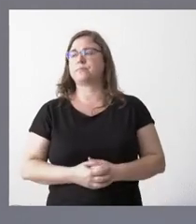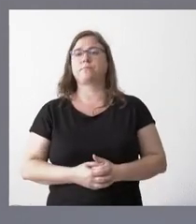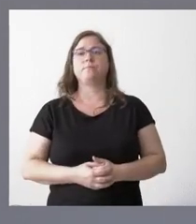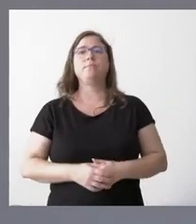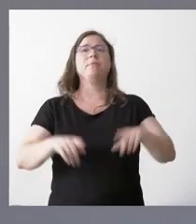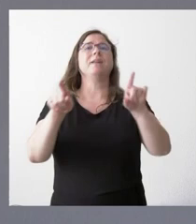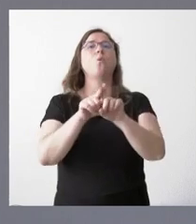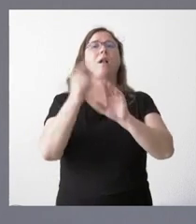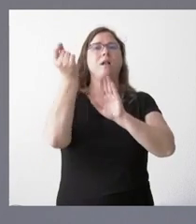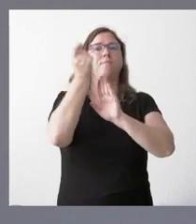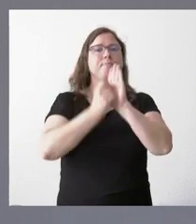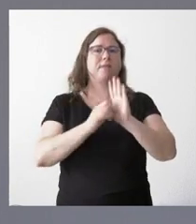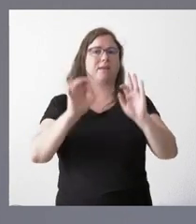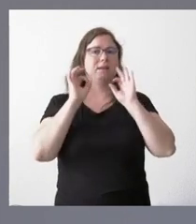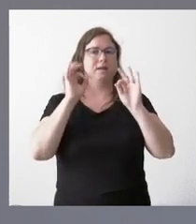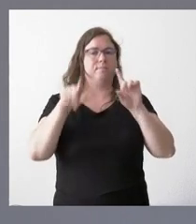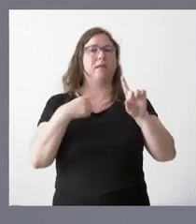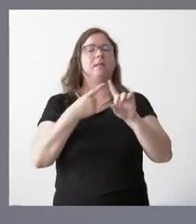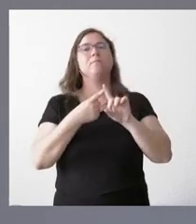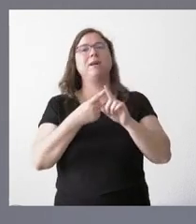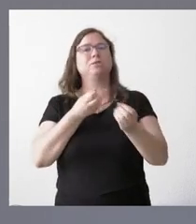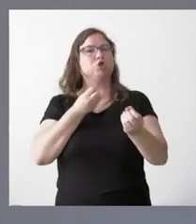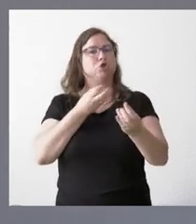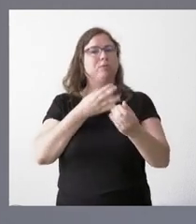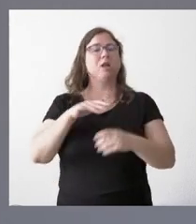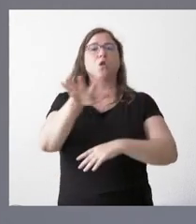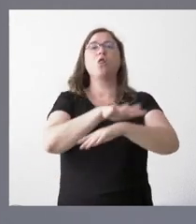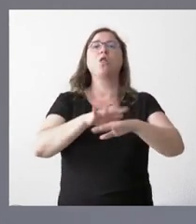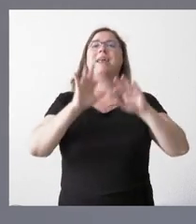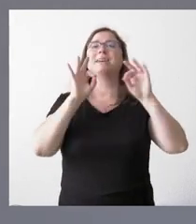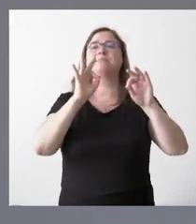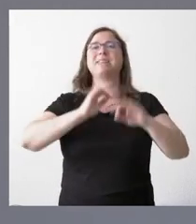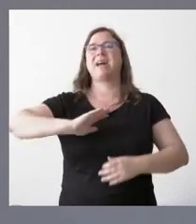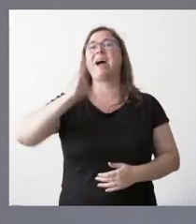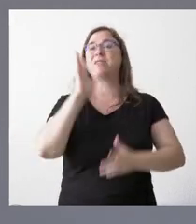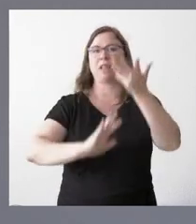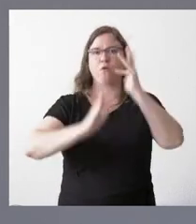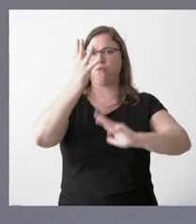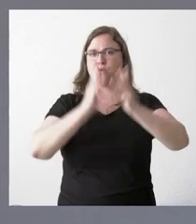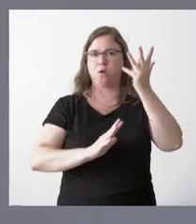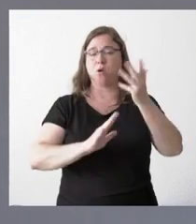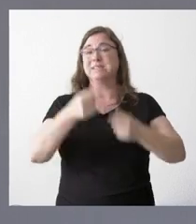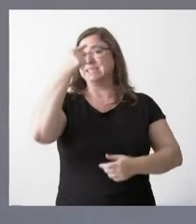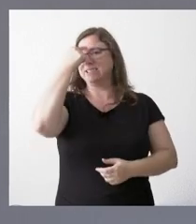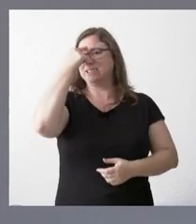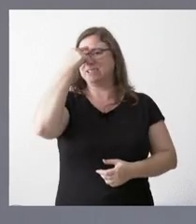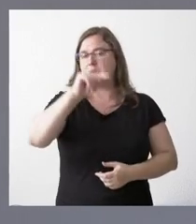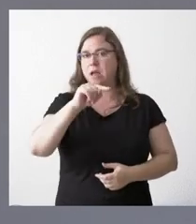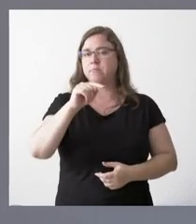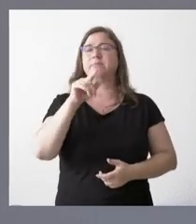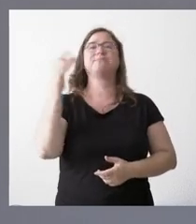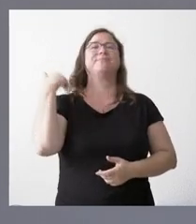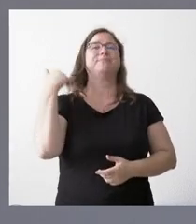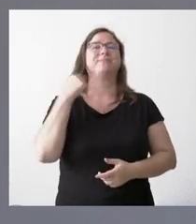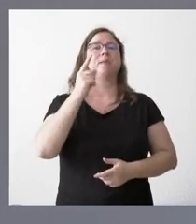con las medidas especiales y el comentario de las mismas en las zonas especialmente afectadas por los incendios forestales. Saben ustedes que hay un primer eje de aquellas